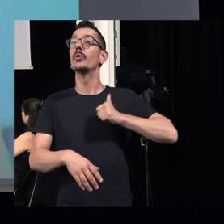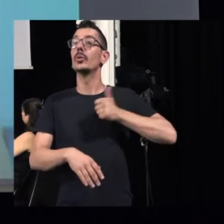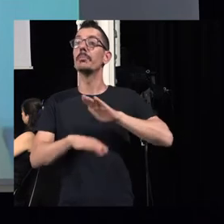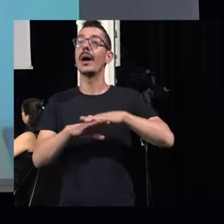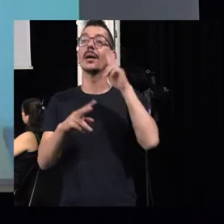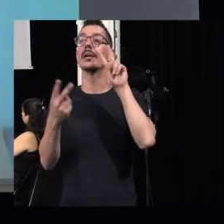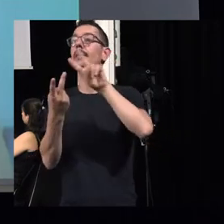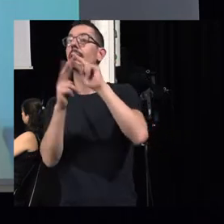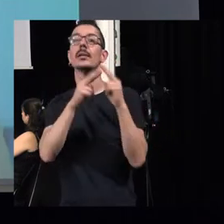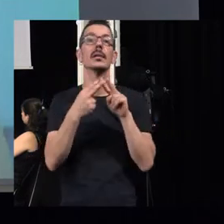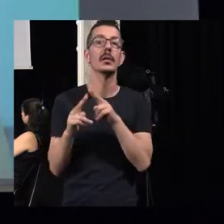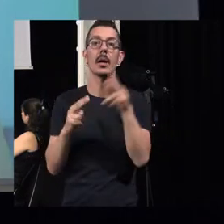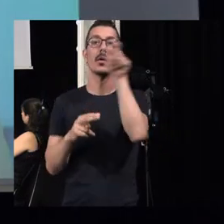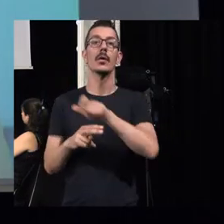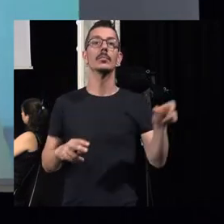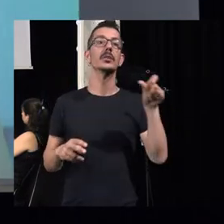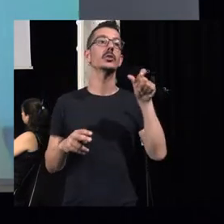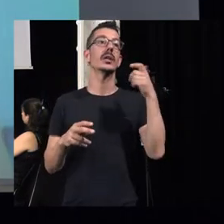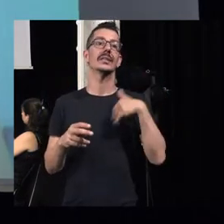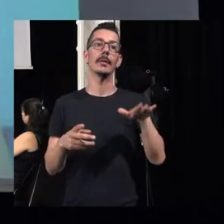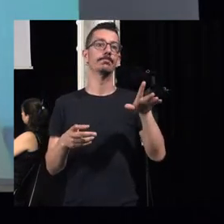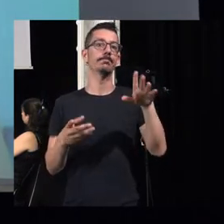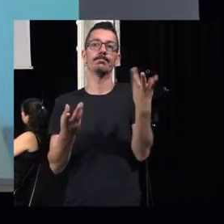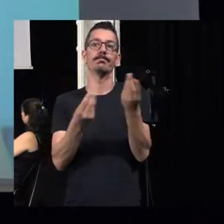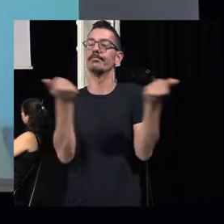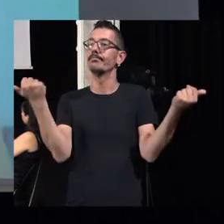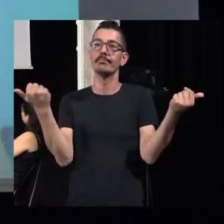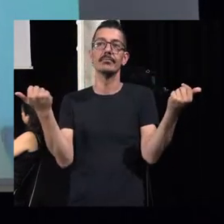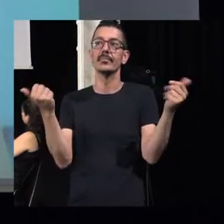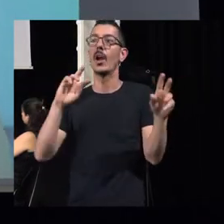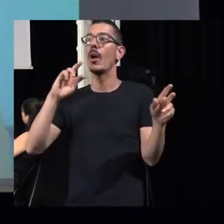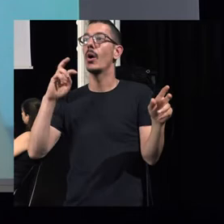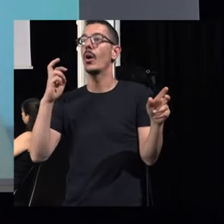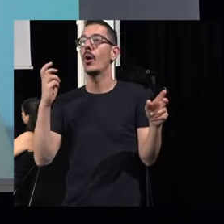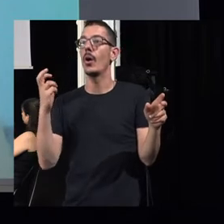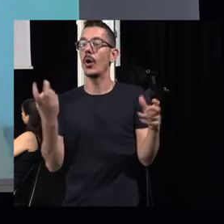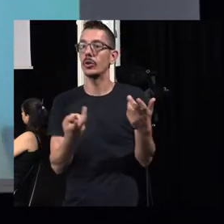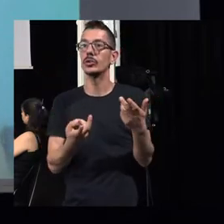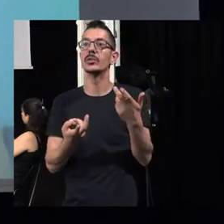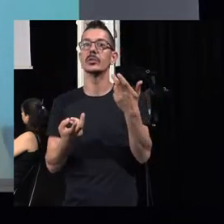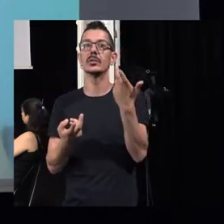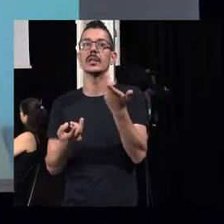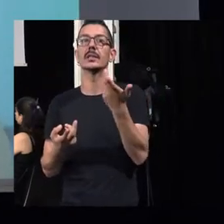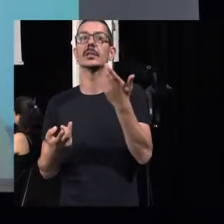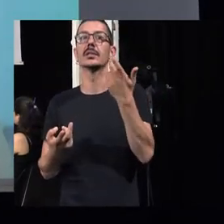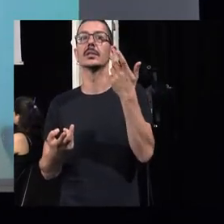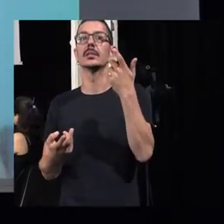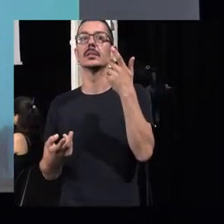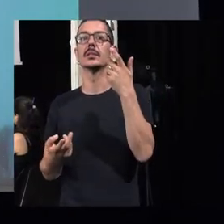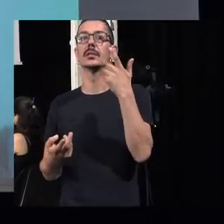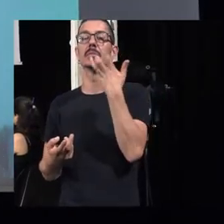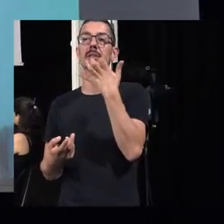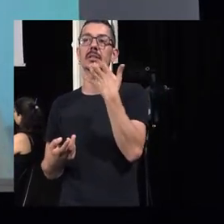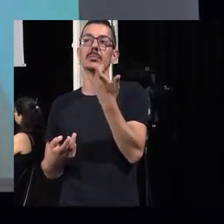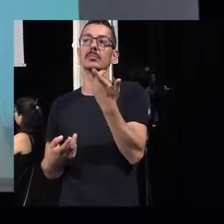conocer muchísimas personas inclusive que ya no están, otras, tal que Miguel, a quien Cris y yo llevamos mucho